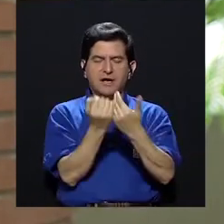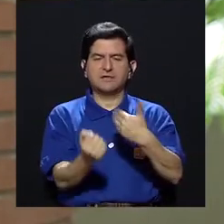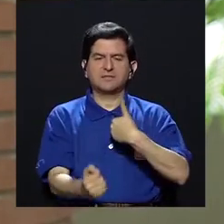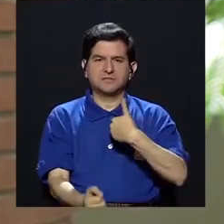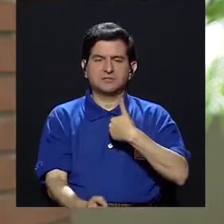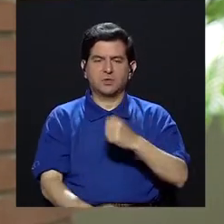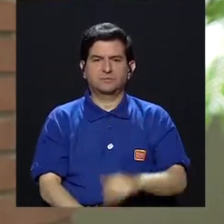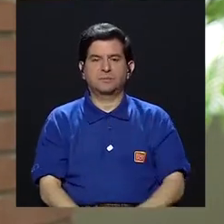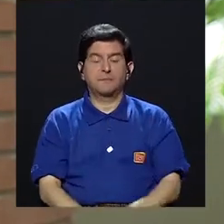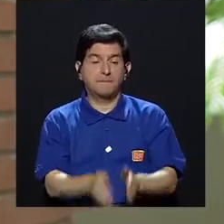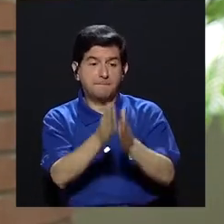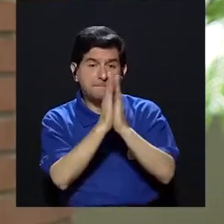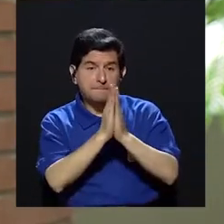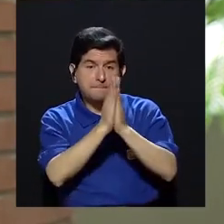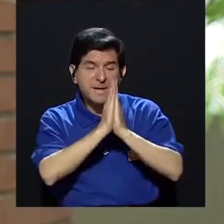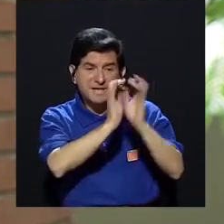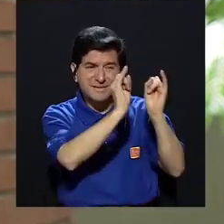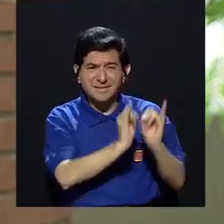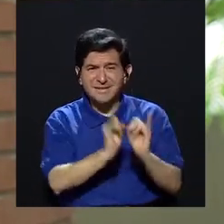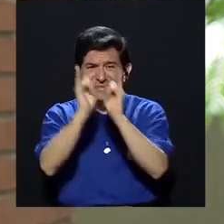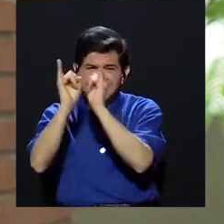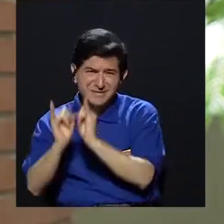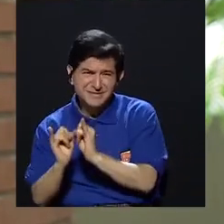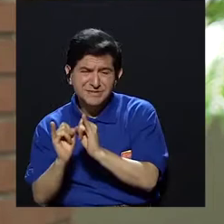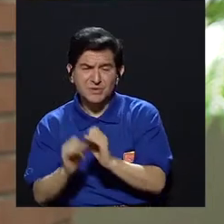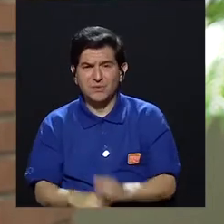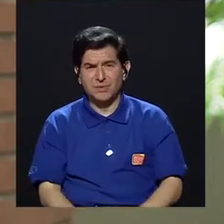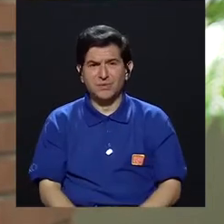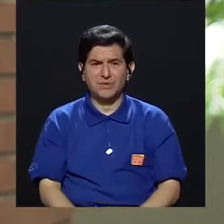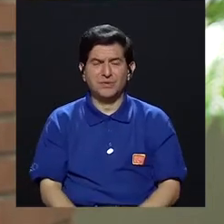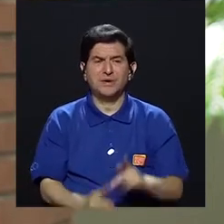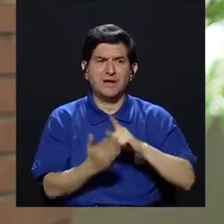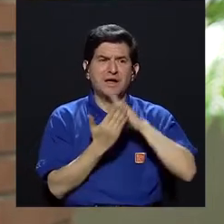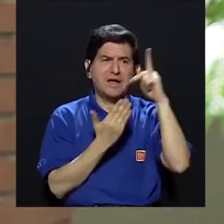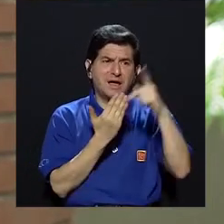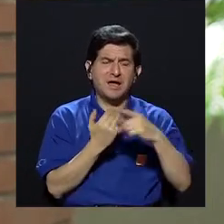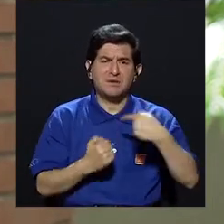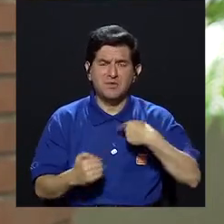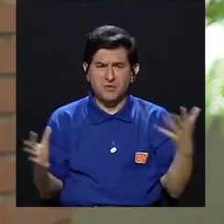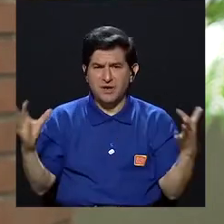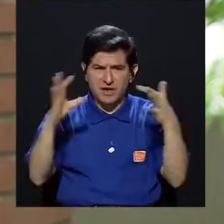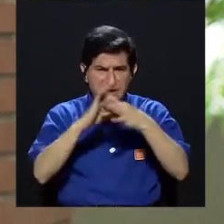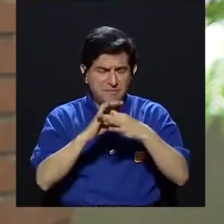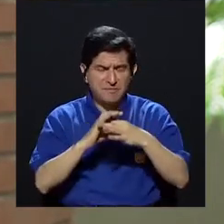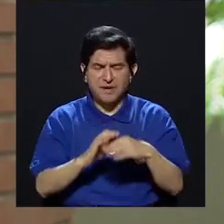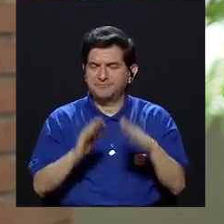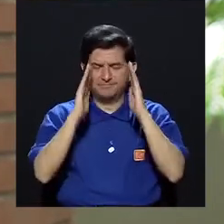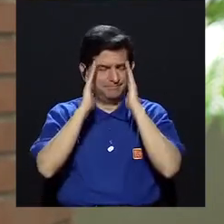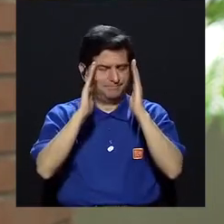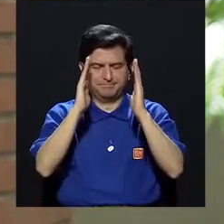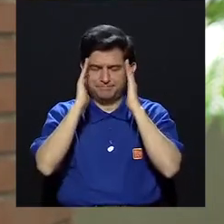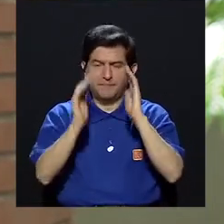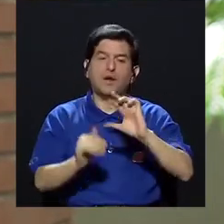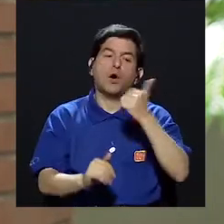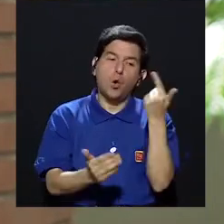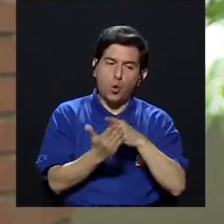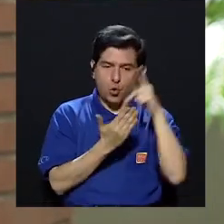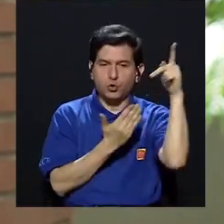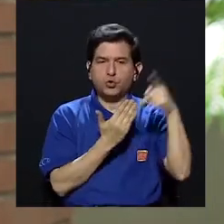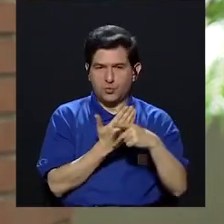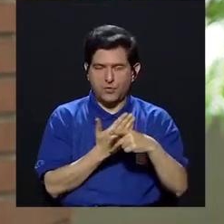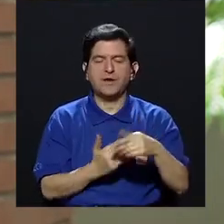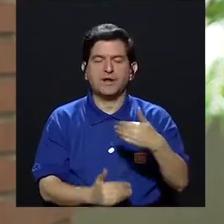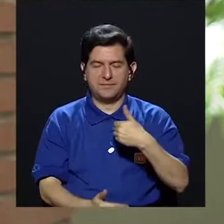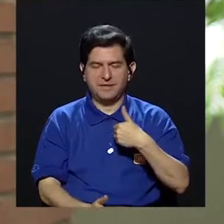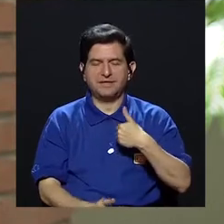organizados. Solicitudes individuales, por lo menos en el programa que yo coordino, no las atendemos. Hay otro programa